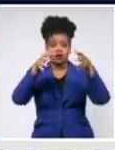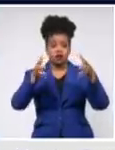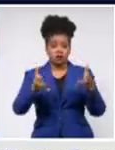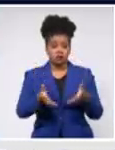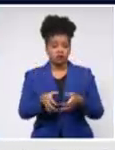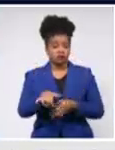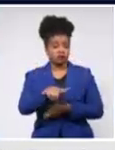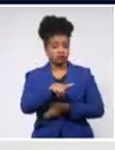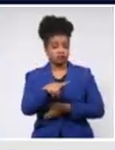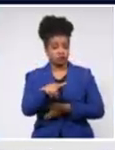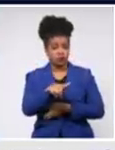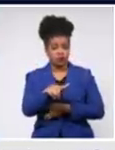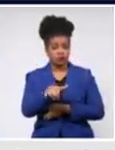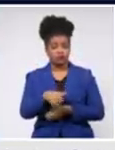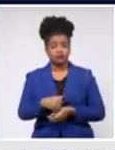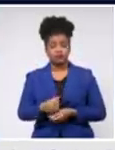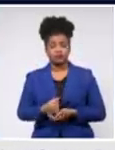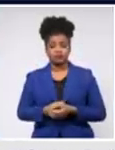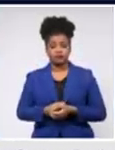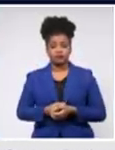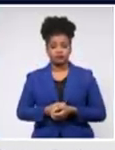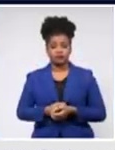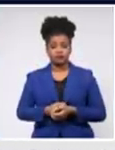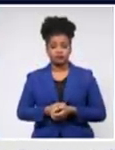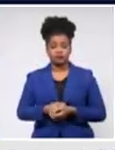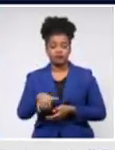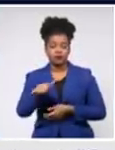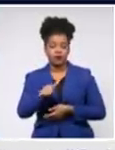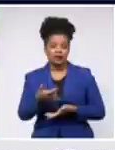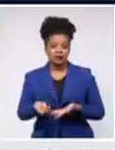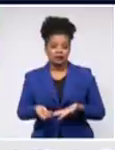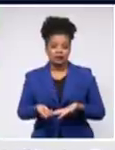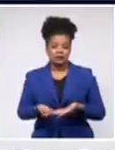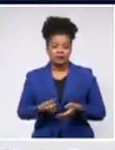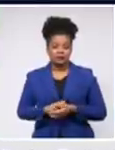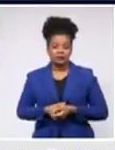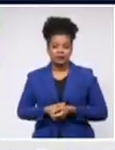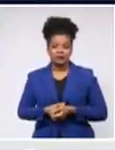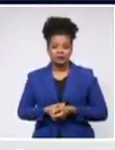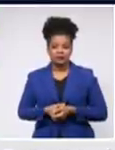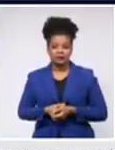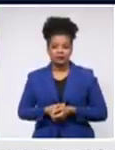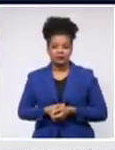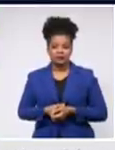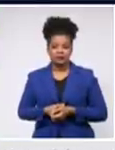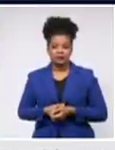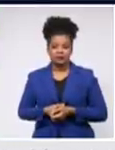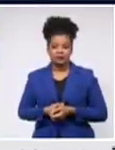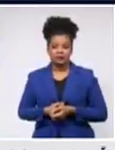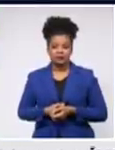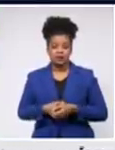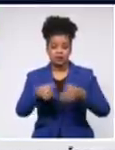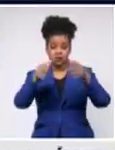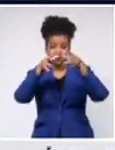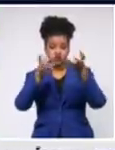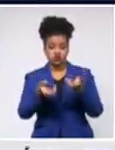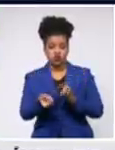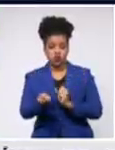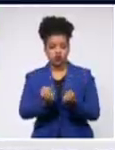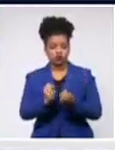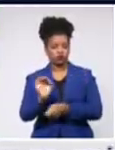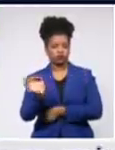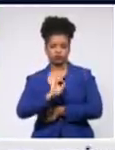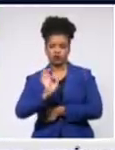también no, en este caso con un control que no es suficiente, que no es